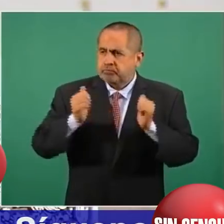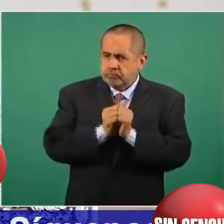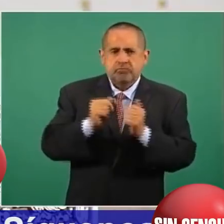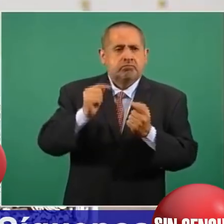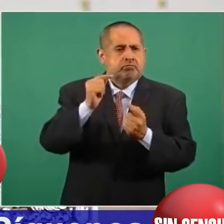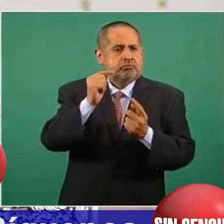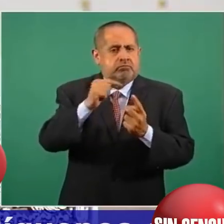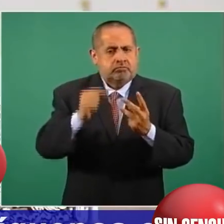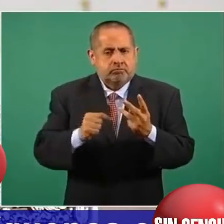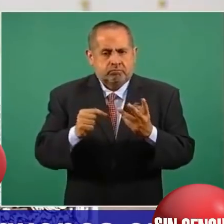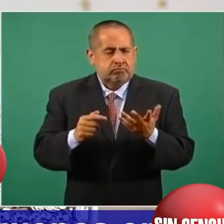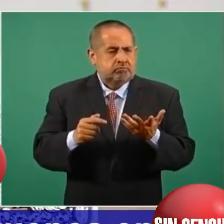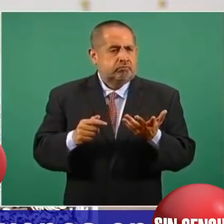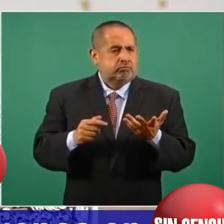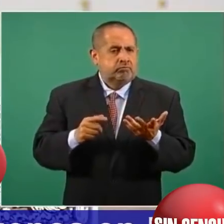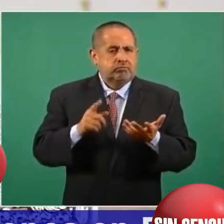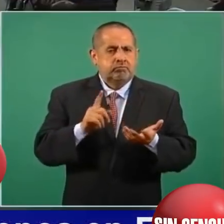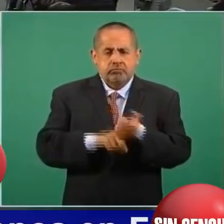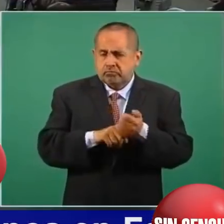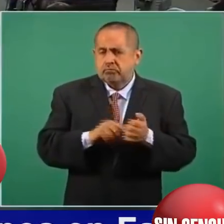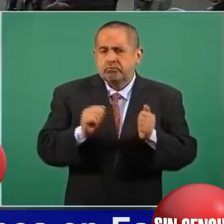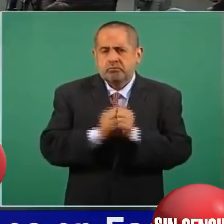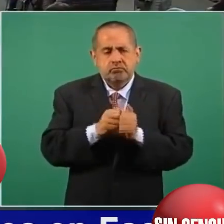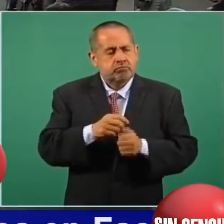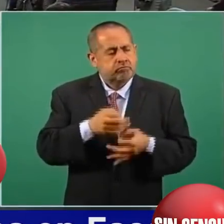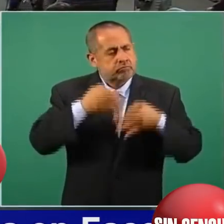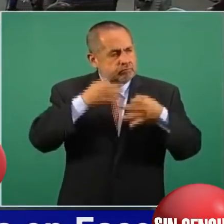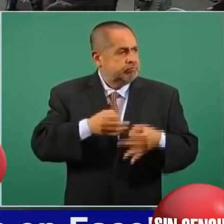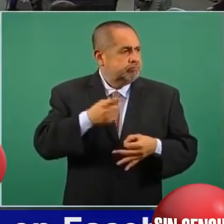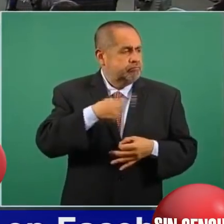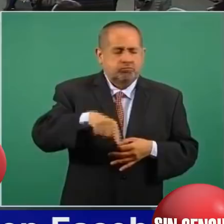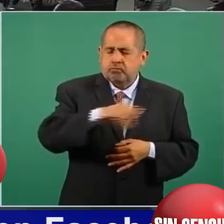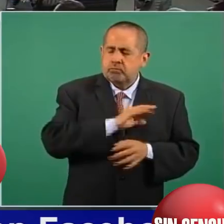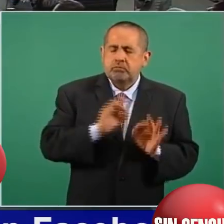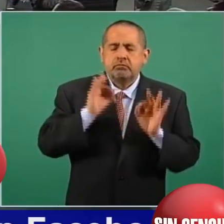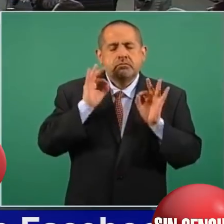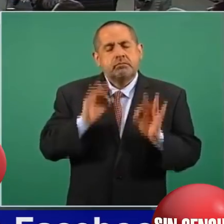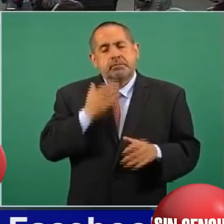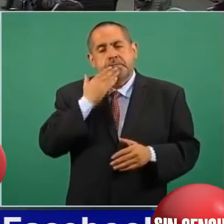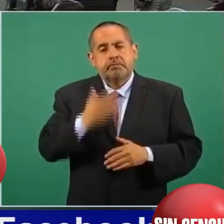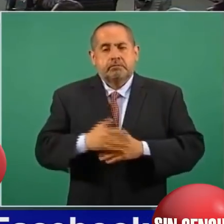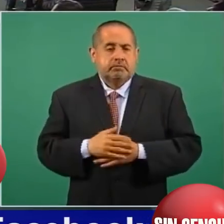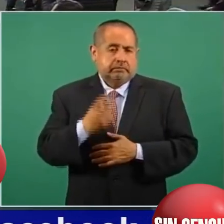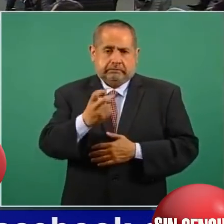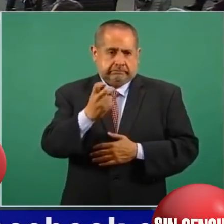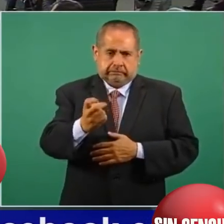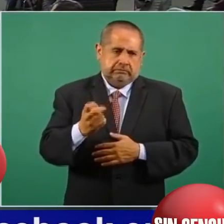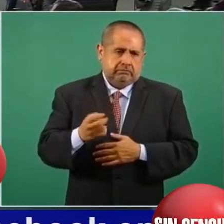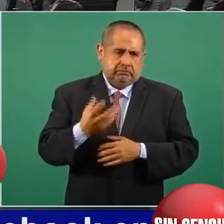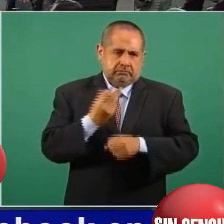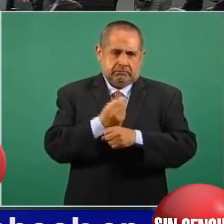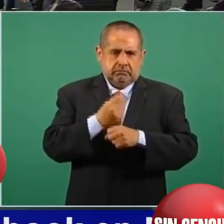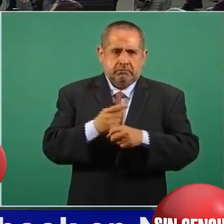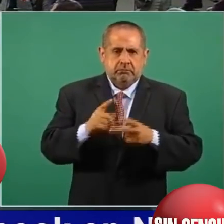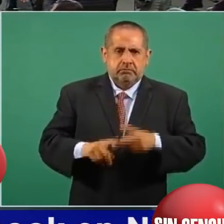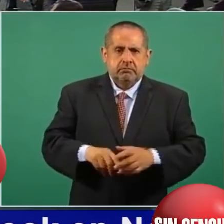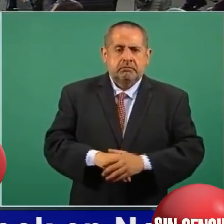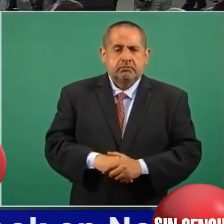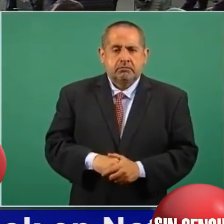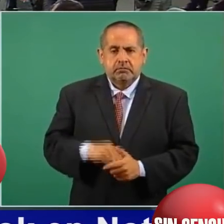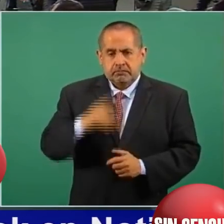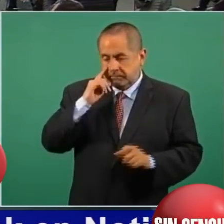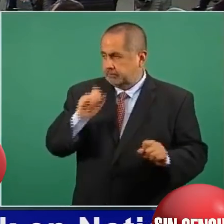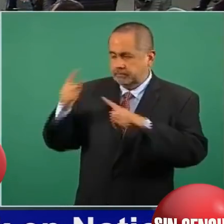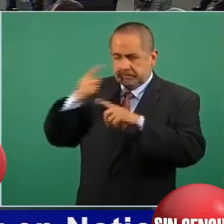que estén en condiciones dignas las escuelas. Eso es lo segundo. A ver, ¿por qué no